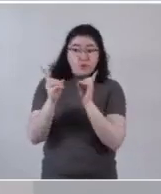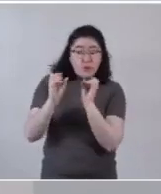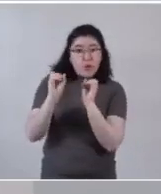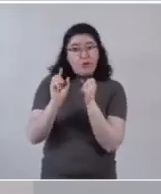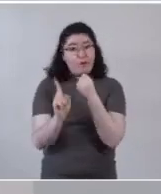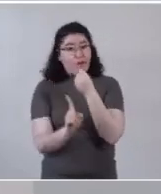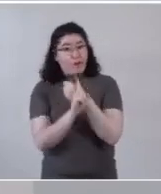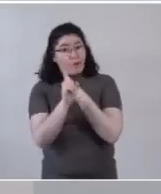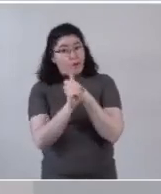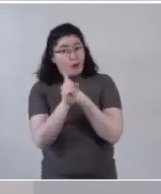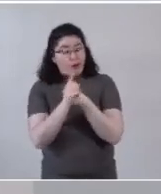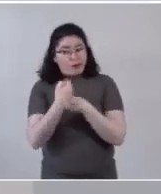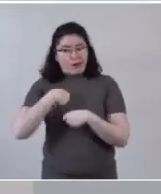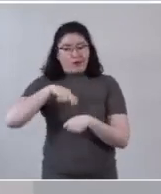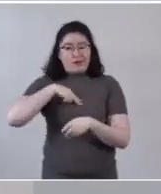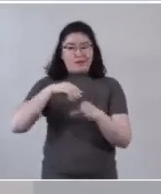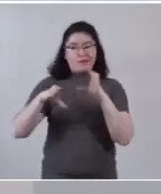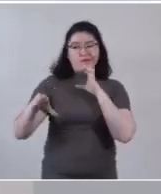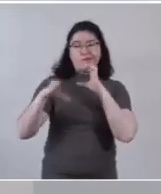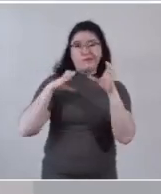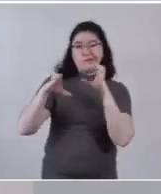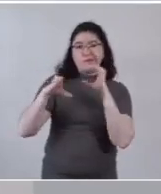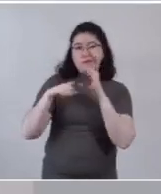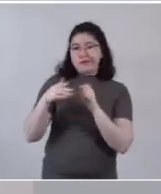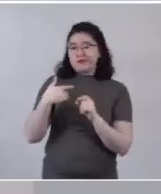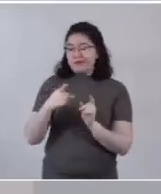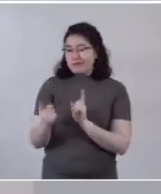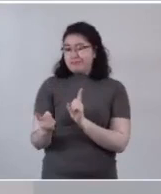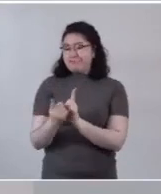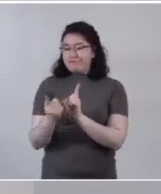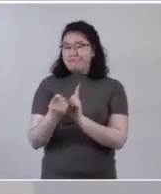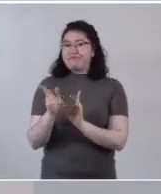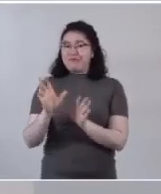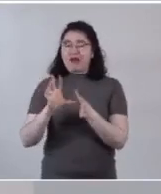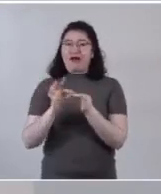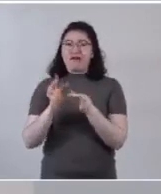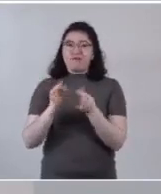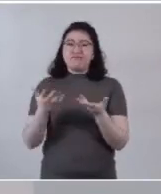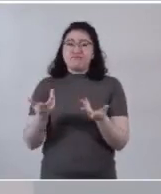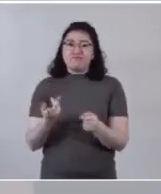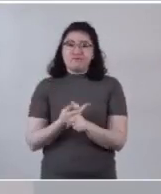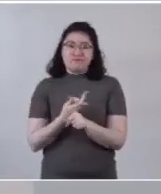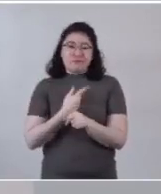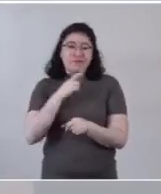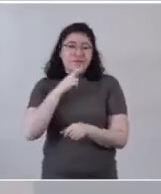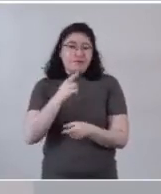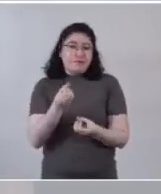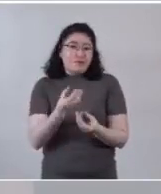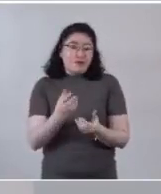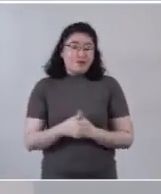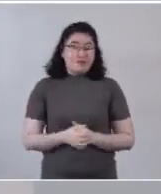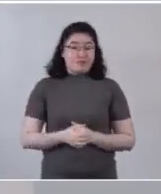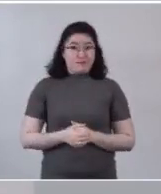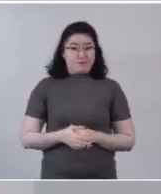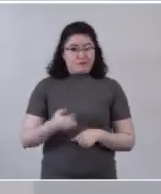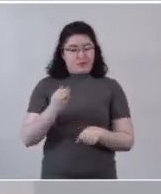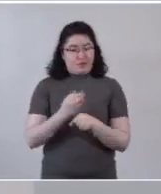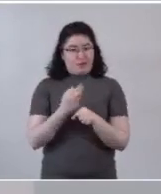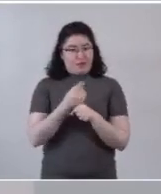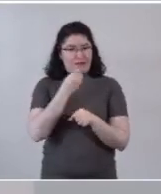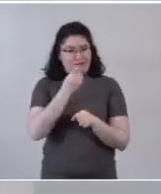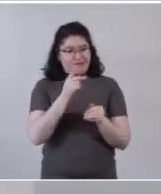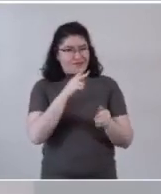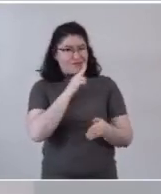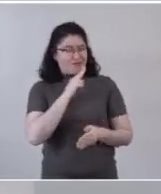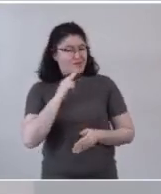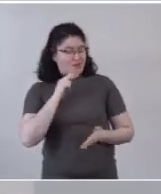estamos comunicándonos personalmente para poderlo resolver. Entonces, la apuesta que parece en la nota de